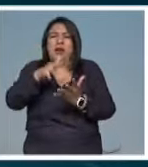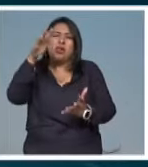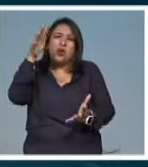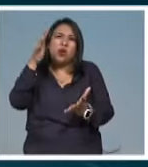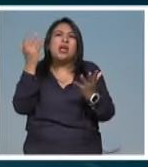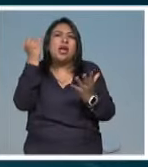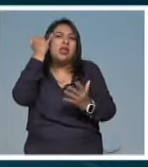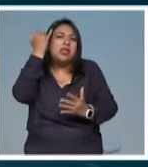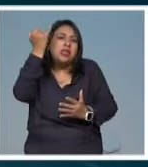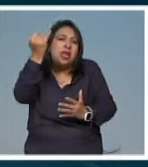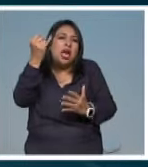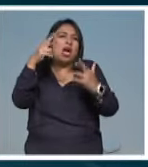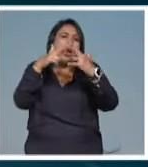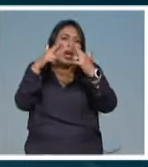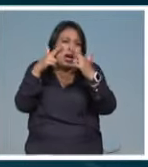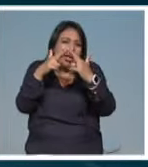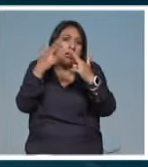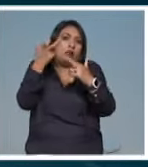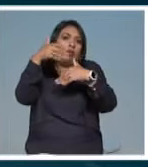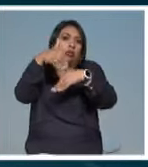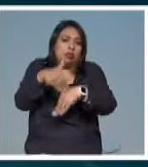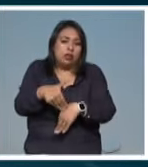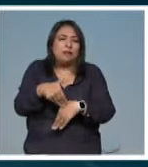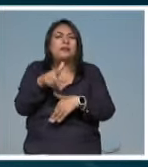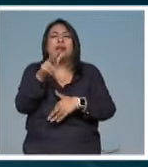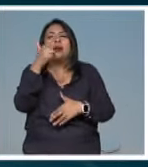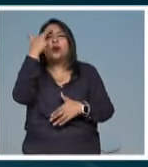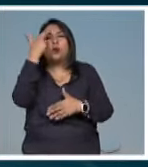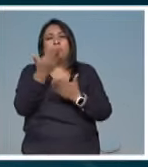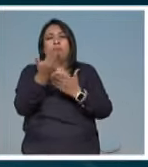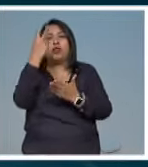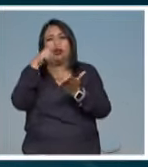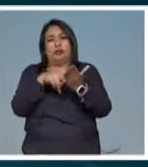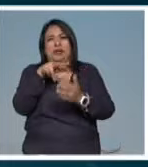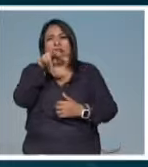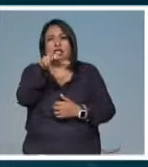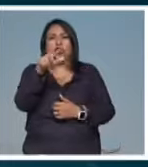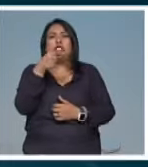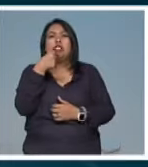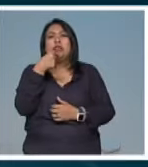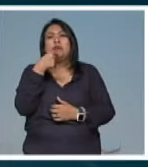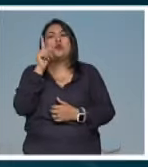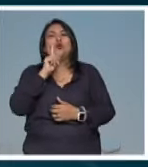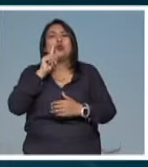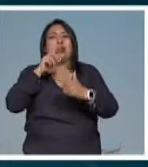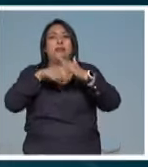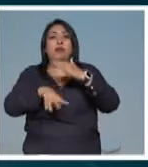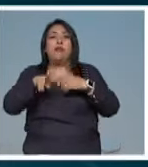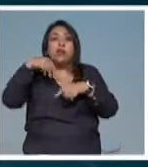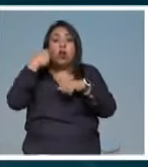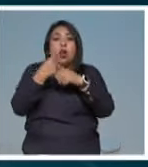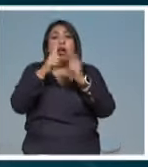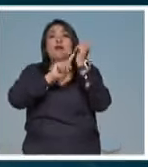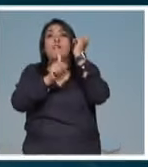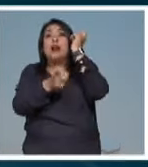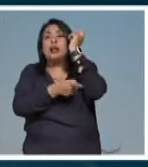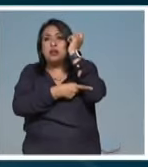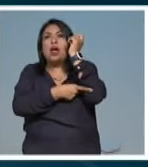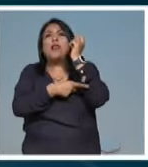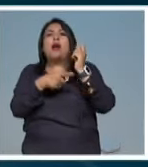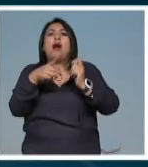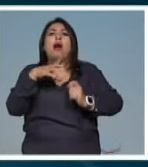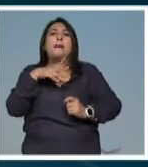cuestiones ideológicas o religiosas. Hay que recordar el caso en 2018 de la menor de edad que fue violada y embarazada con